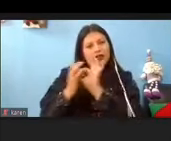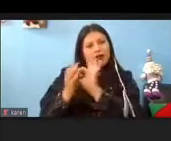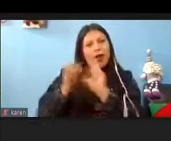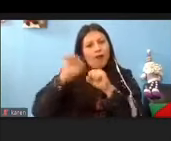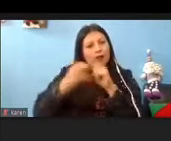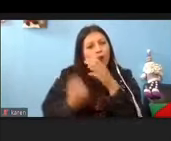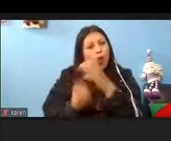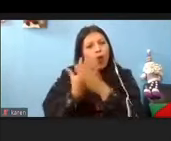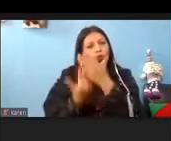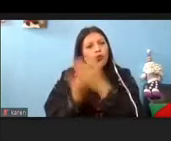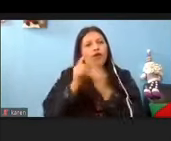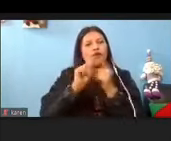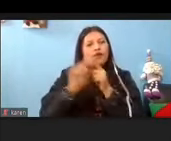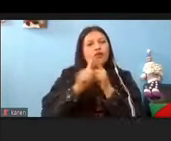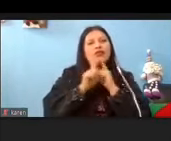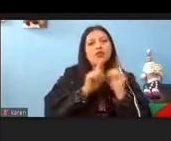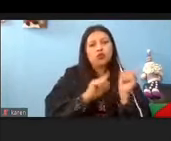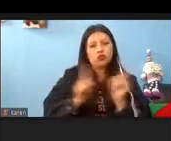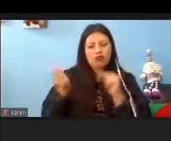generen esas distintas discusiones